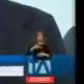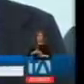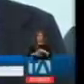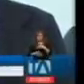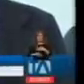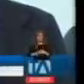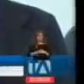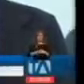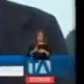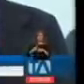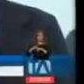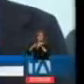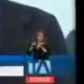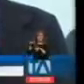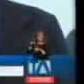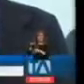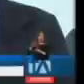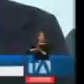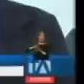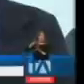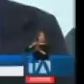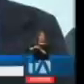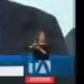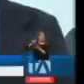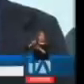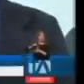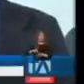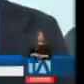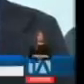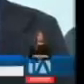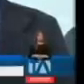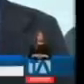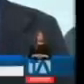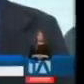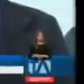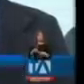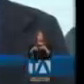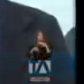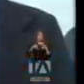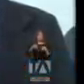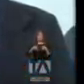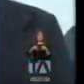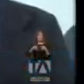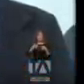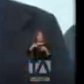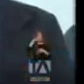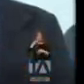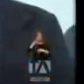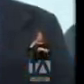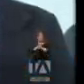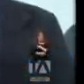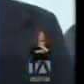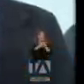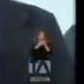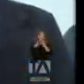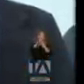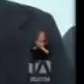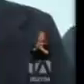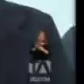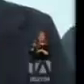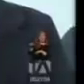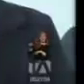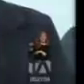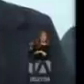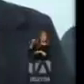en las instancias inferiores. Haber dado el visto bueno al tribunal, que fue quien me sentenció a 3 años de prisión, cuando